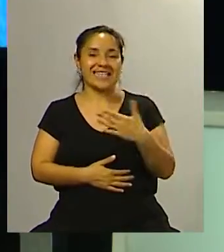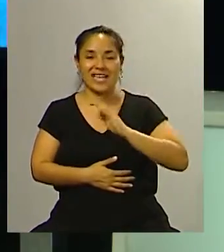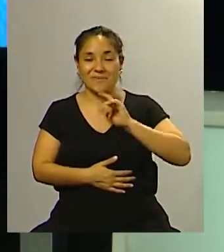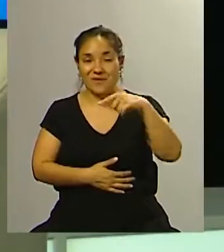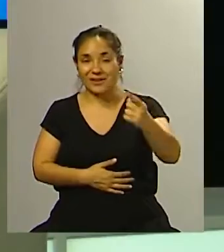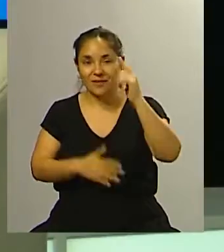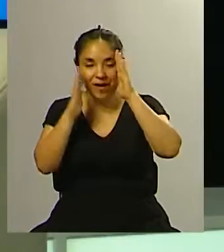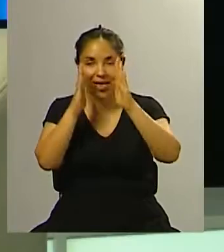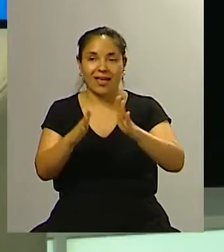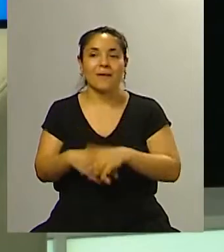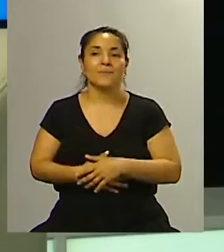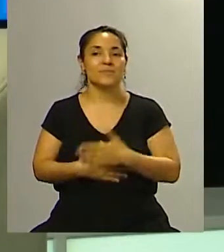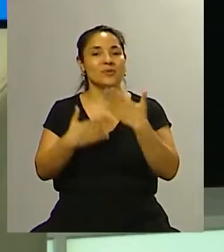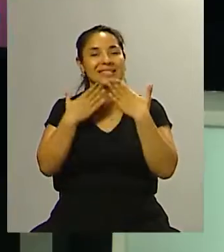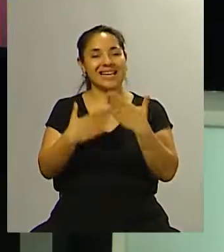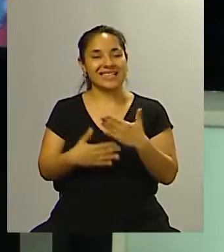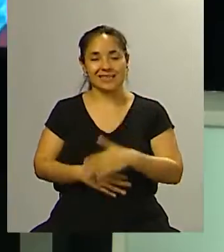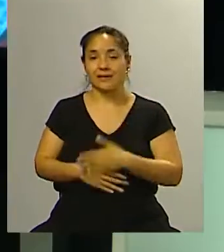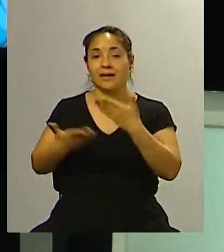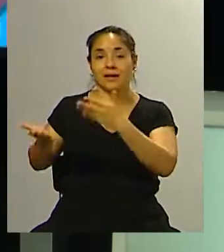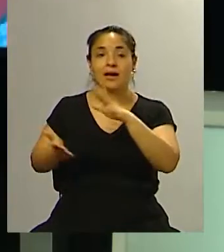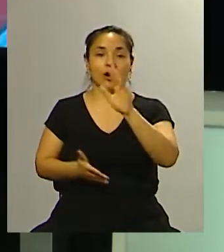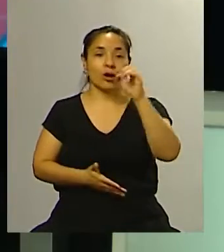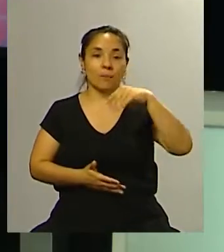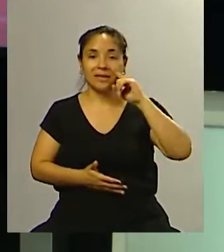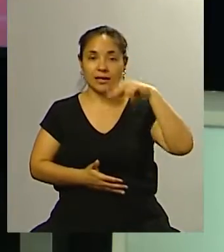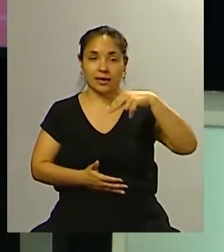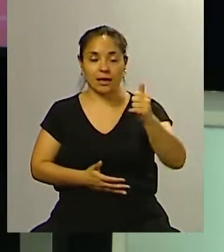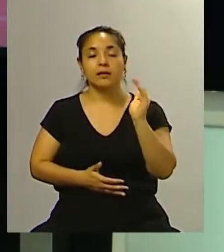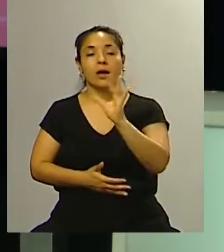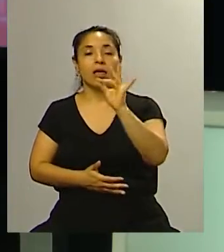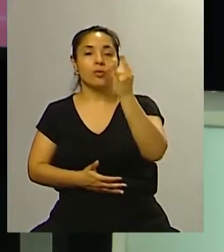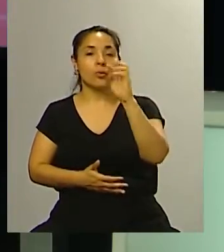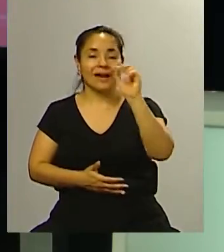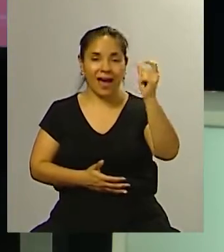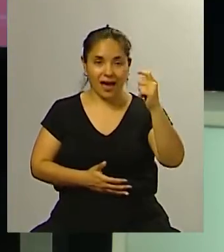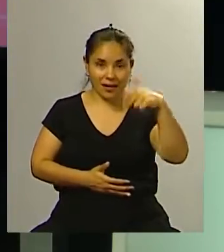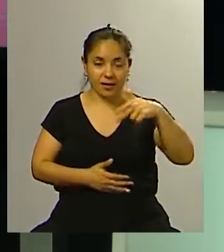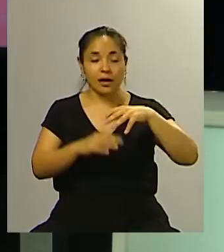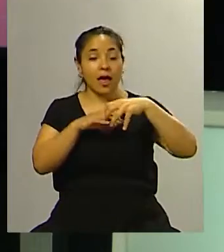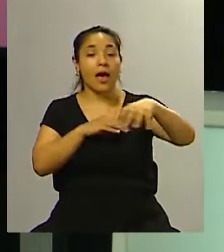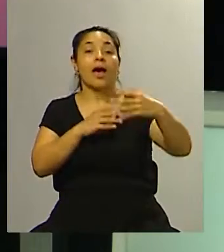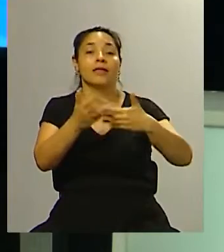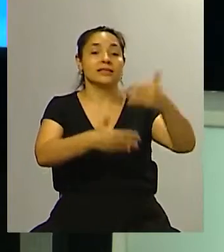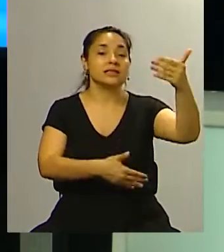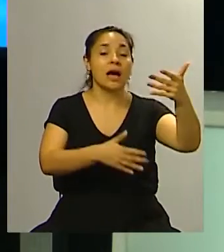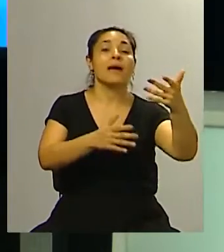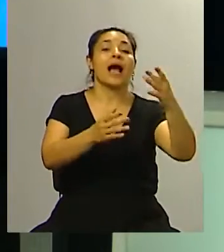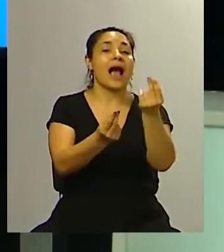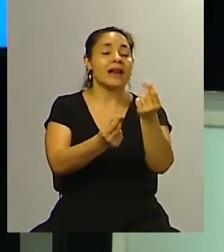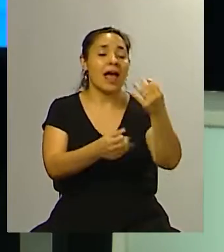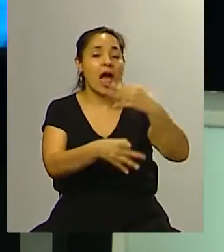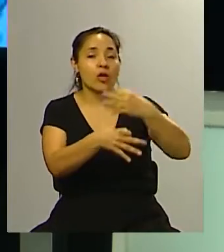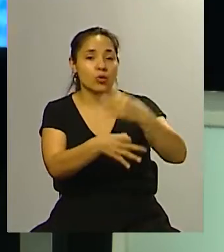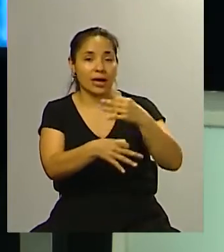eso, así es que exacto. un placer. Muchísimas gracias. Así pasaba Romina Durán, directora de evaluación de la calidad educativa de la Dirección General de Escuelas, con nosotros